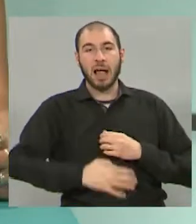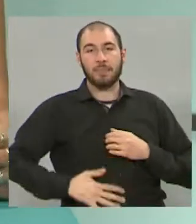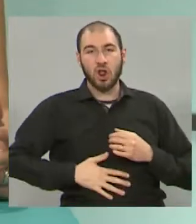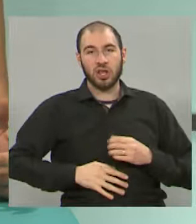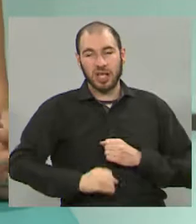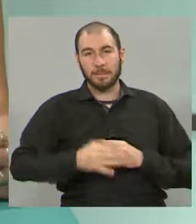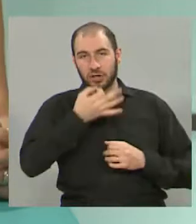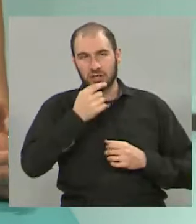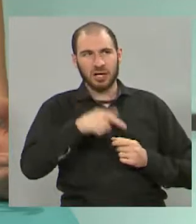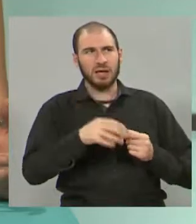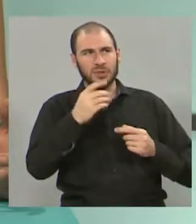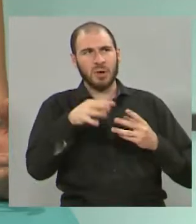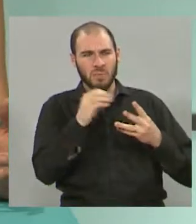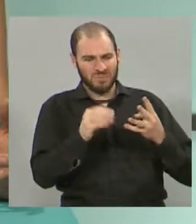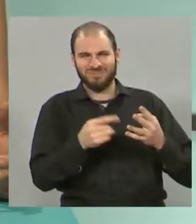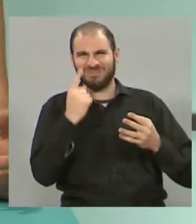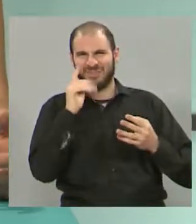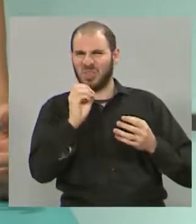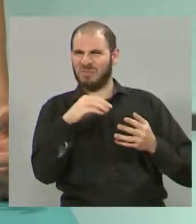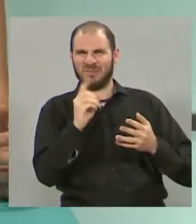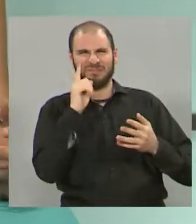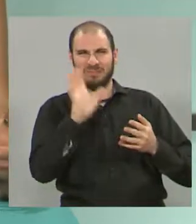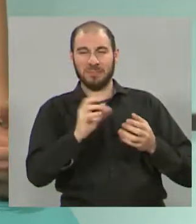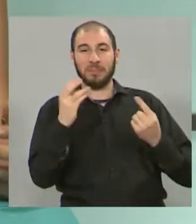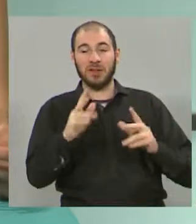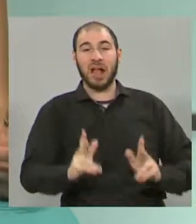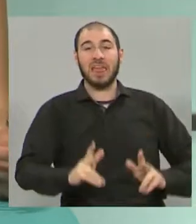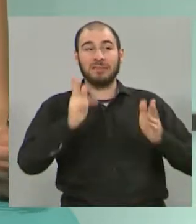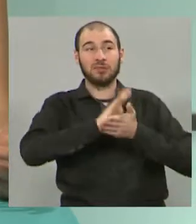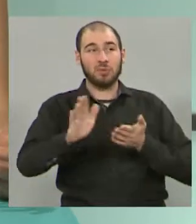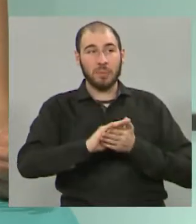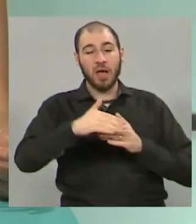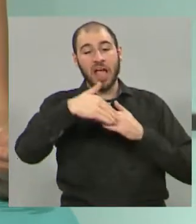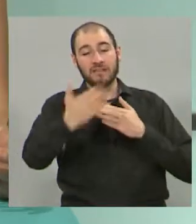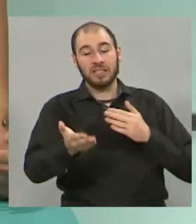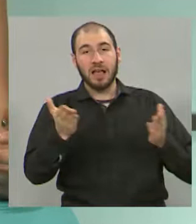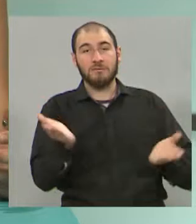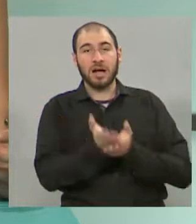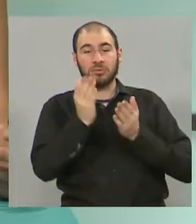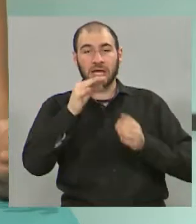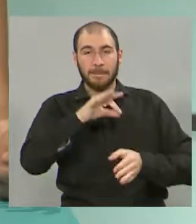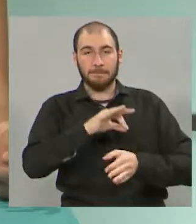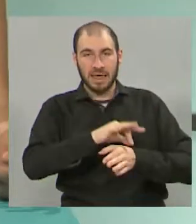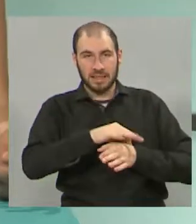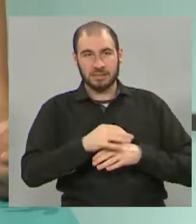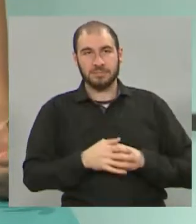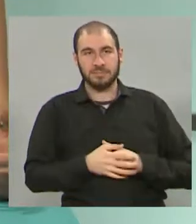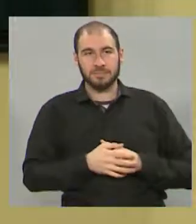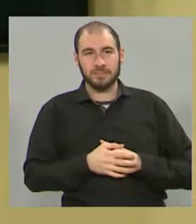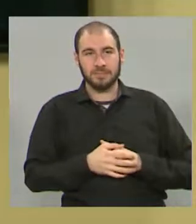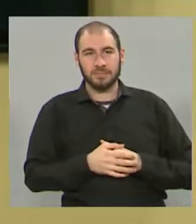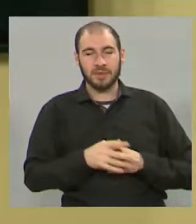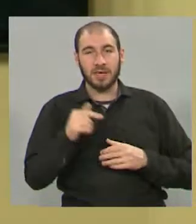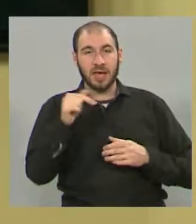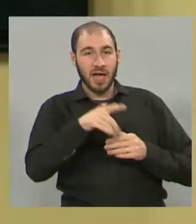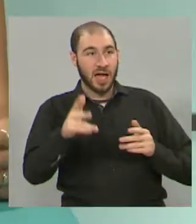por ahí con este nombre muchas personas no lo conocen pero es el edificio nuevo que está enfrente de la facultad de ciencias médicas abyan